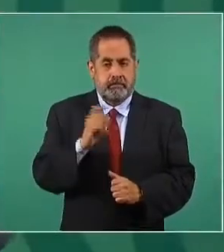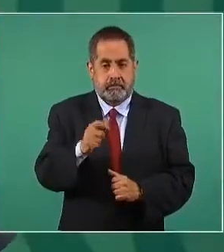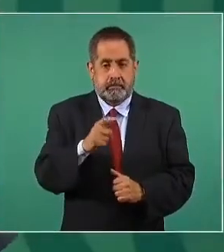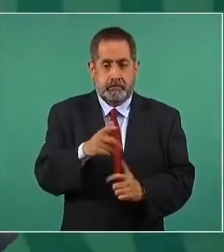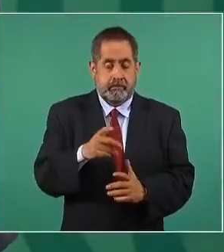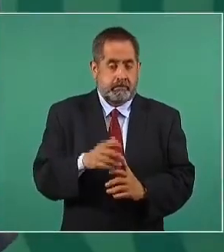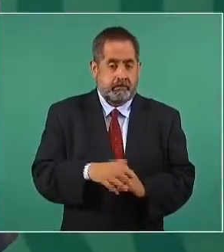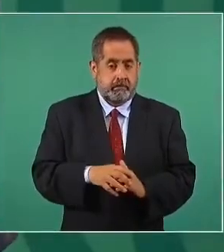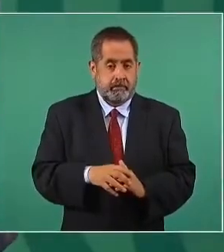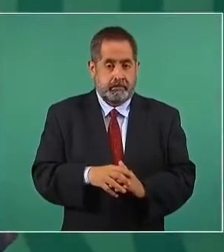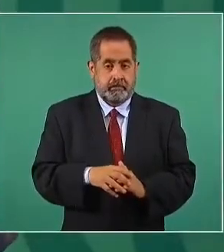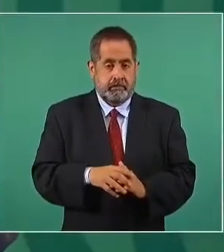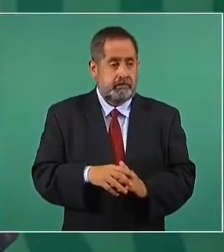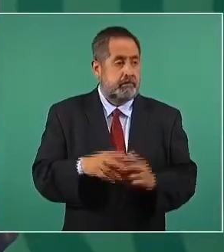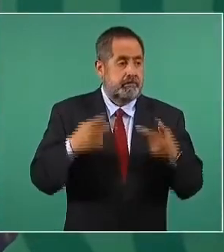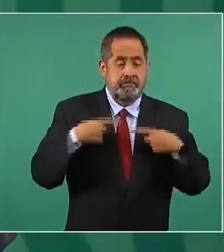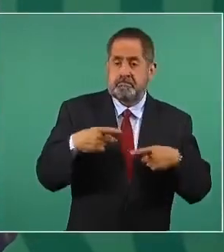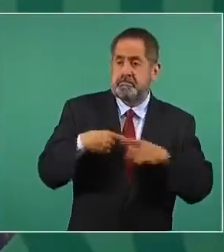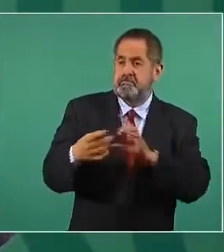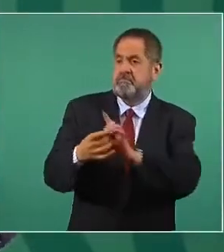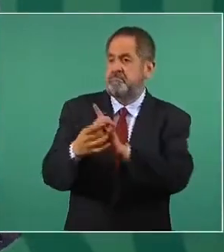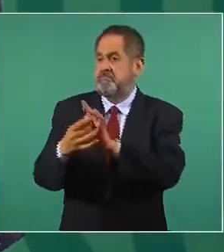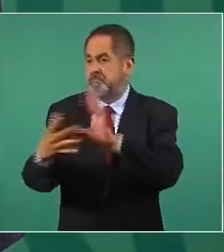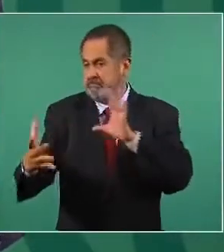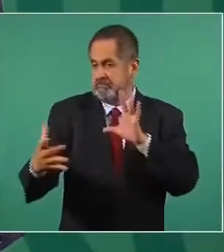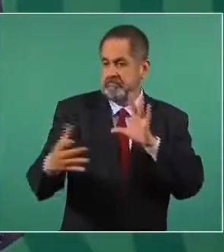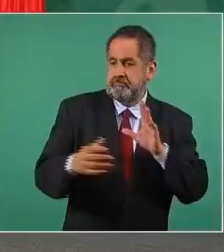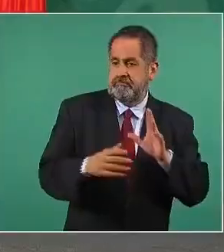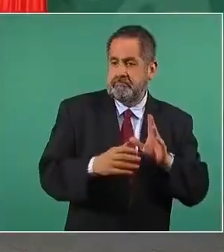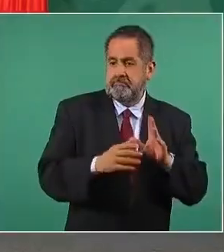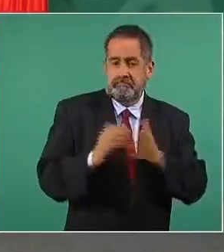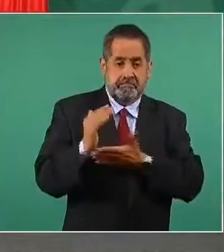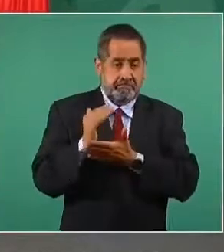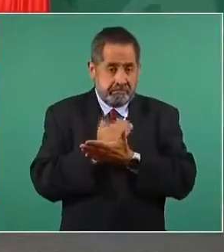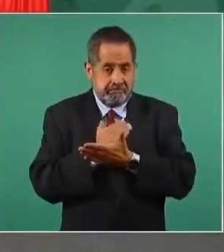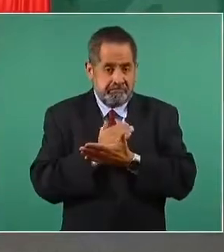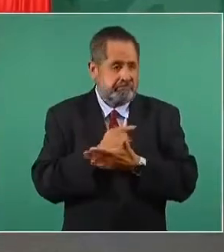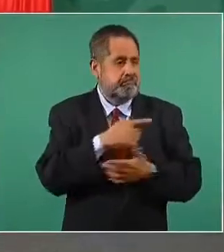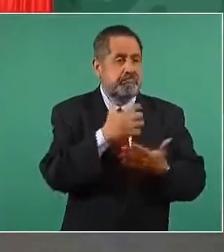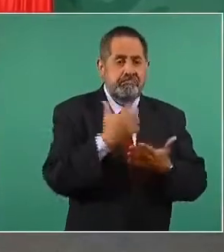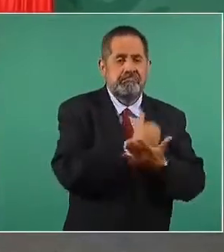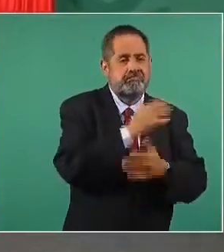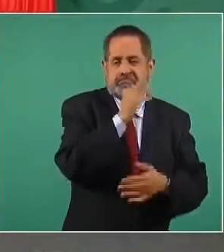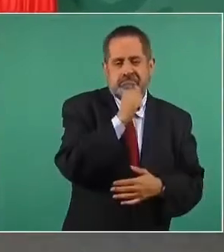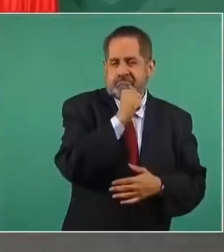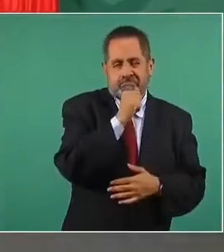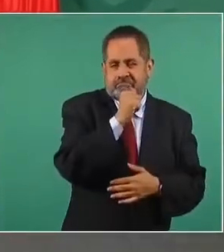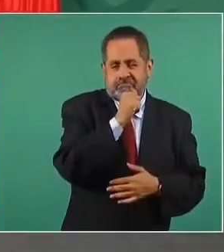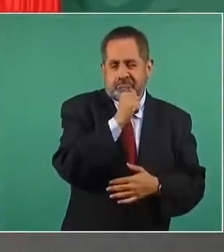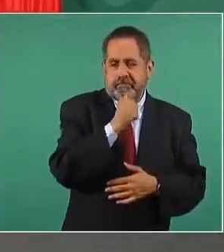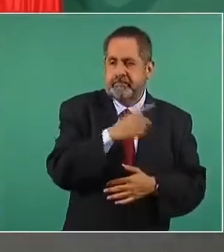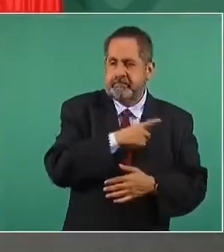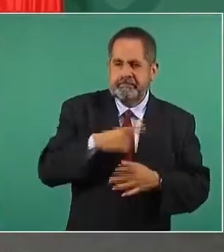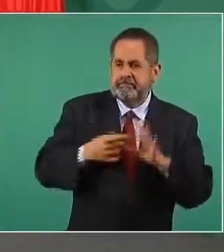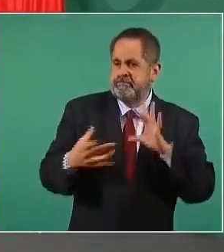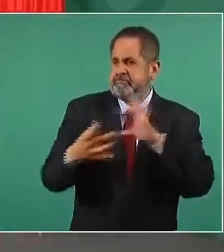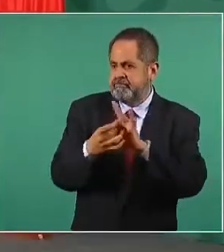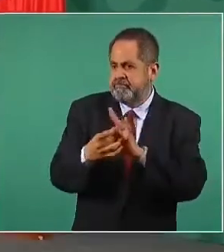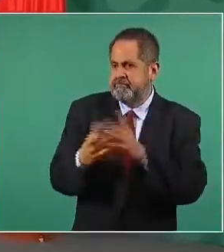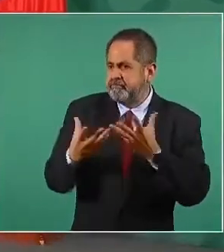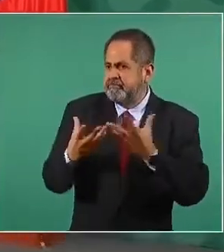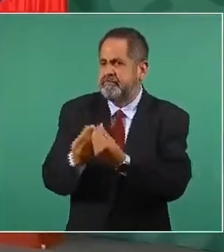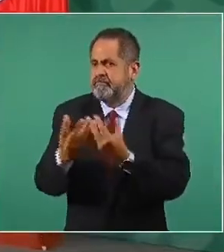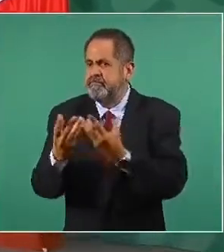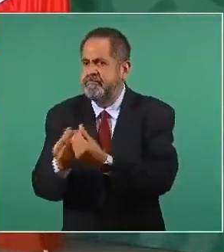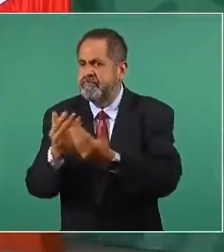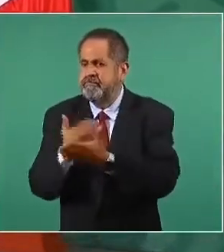menos se trabaje con la gente, menos posibilidad hay de salir adelante